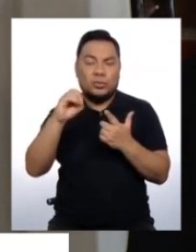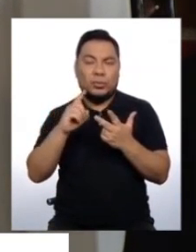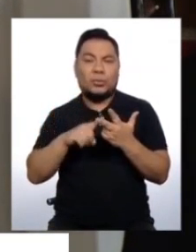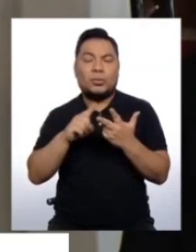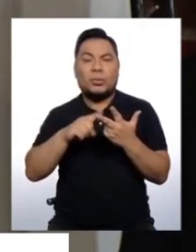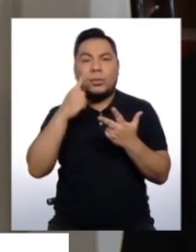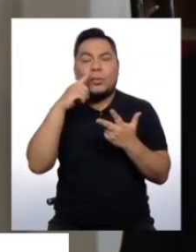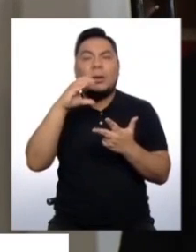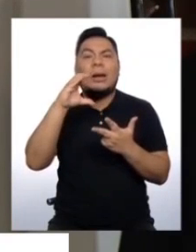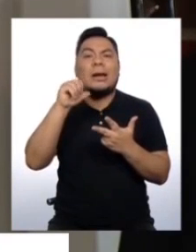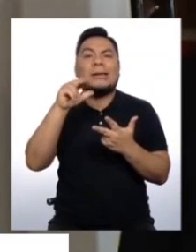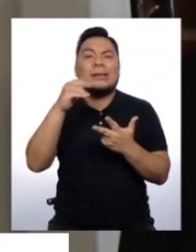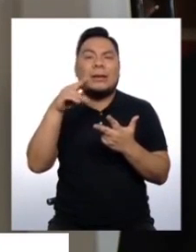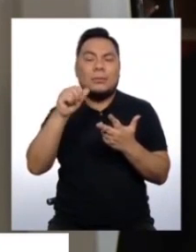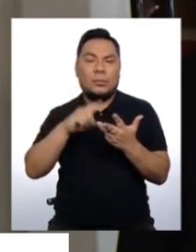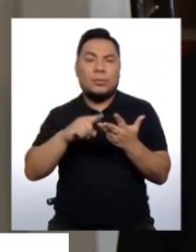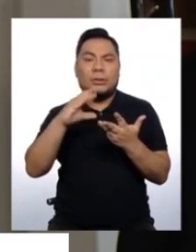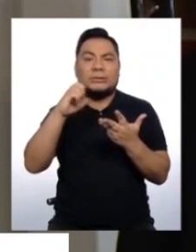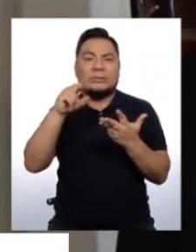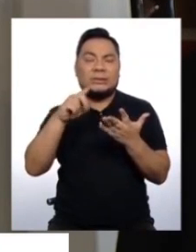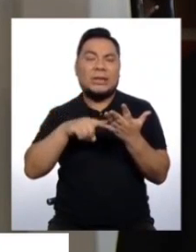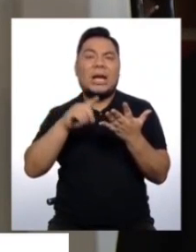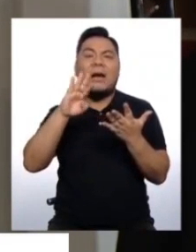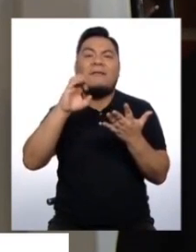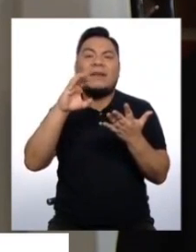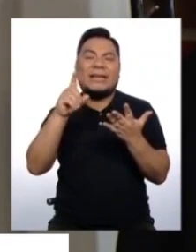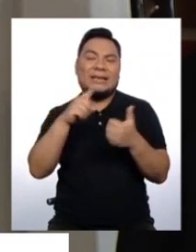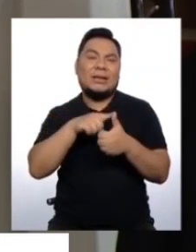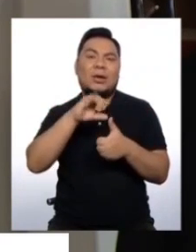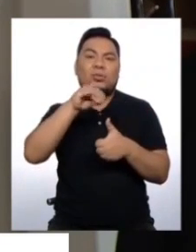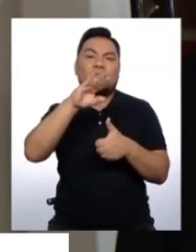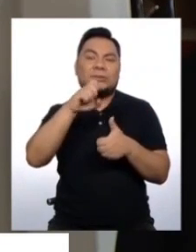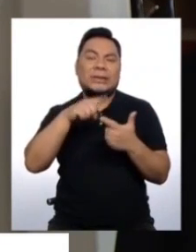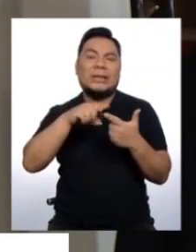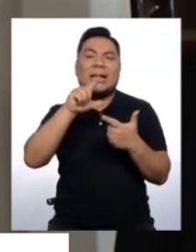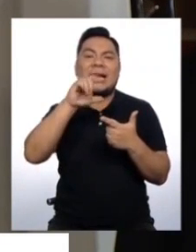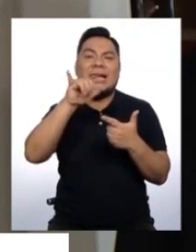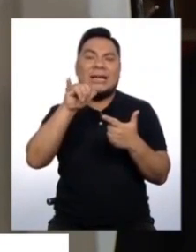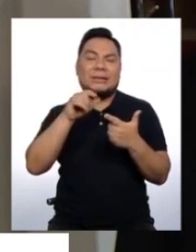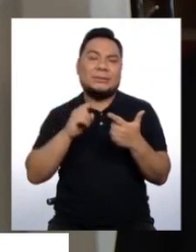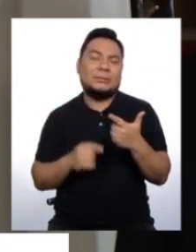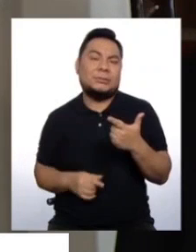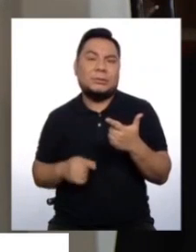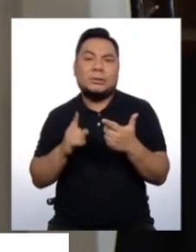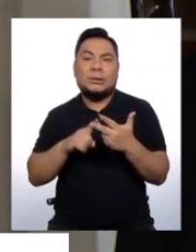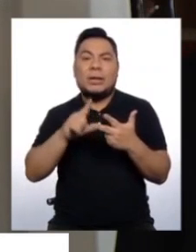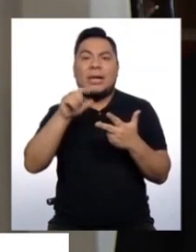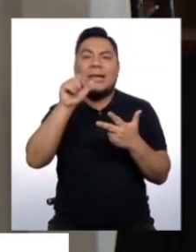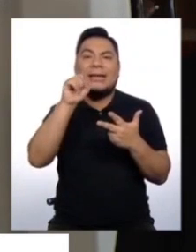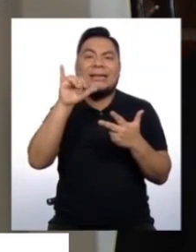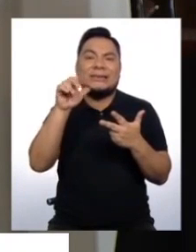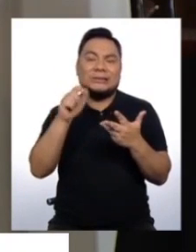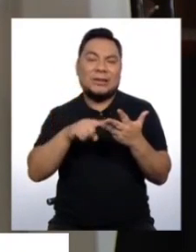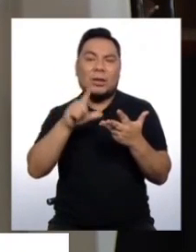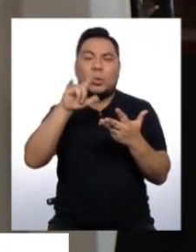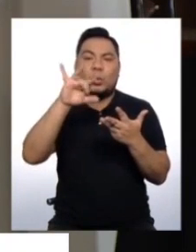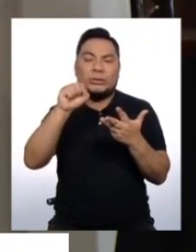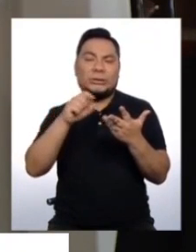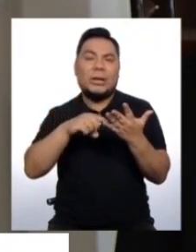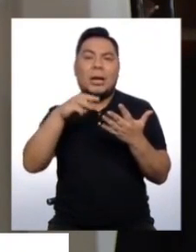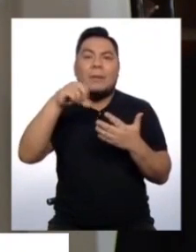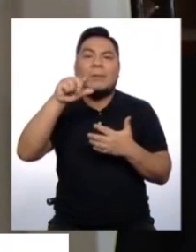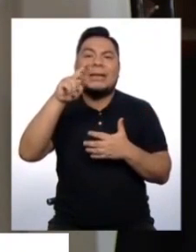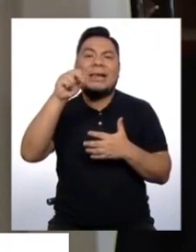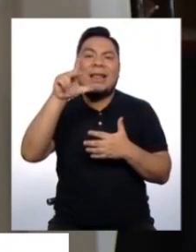el doctor Cárcamo, César Monaico, Farid Matú, José Magallanes, Gladys Ramírez, Larisa Otero, Luis Cordero,